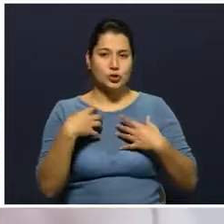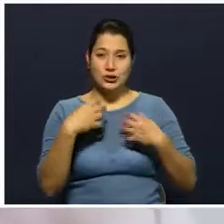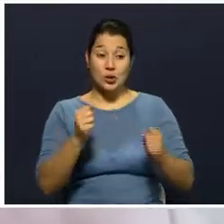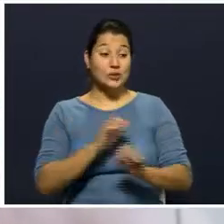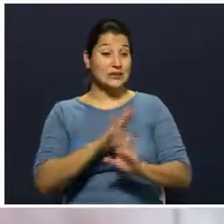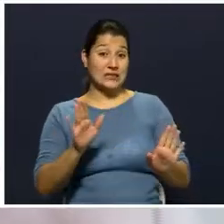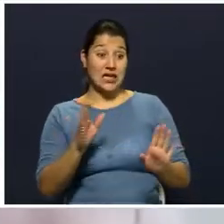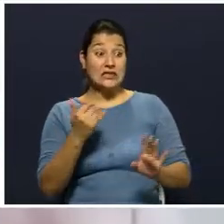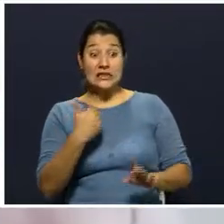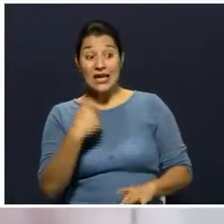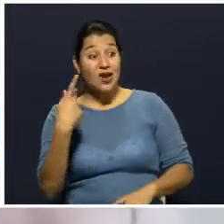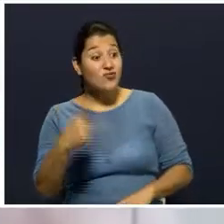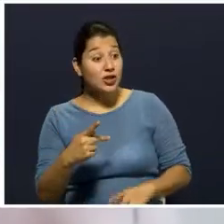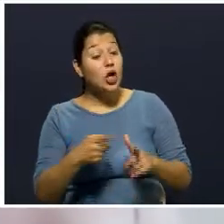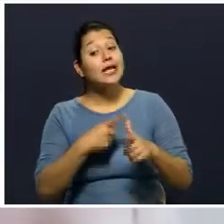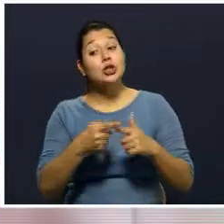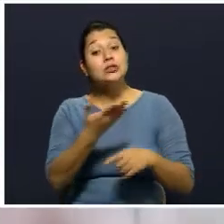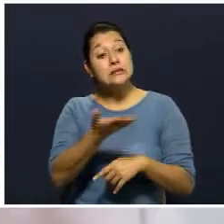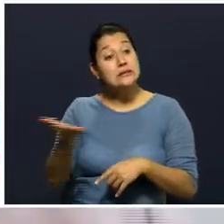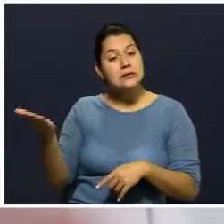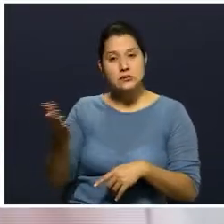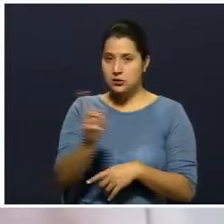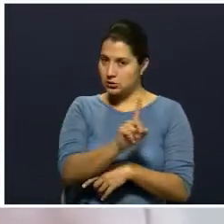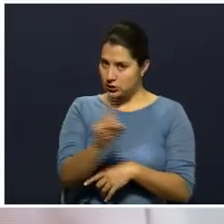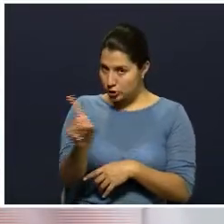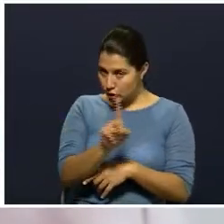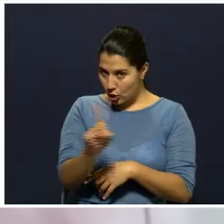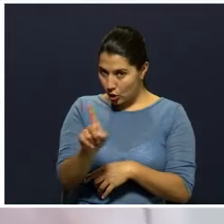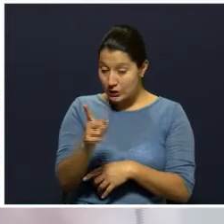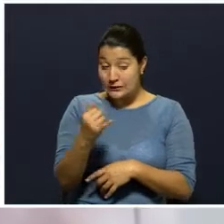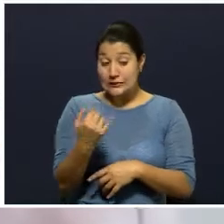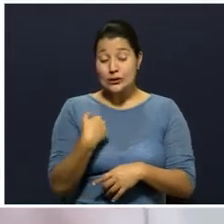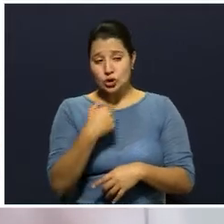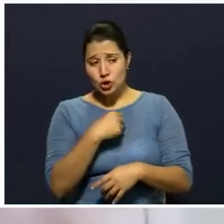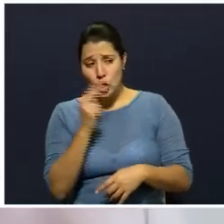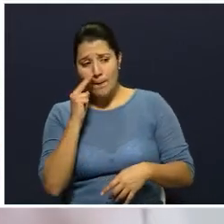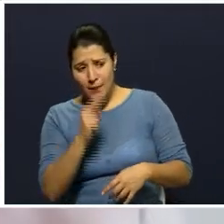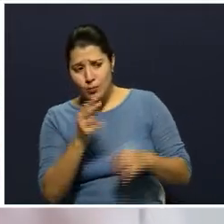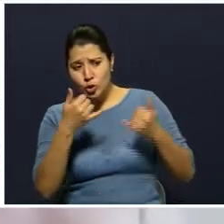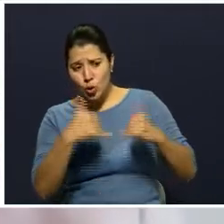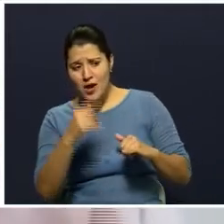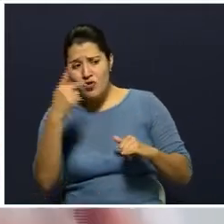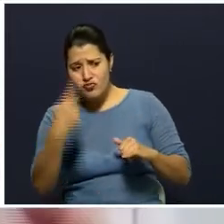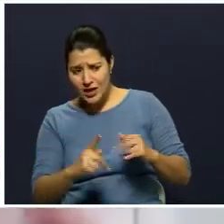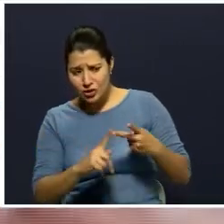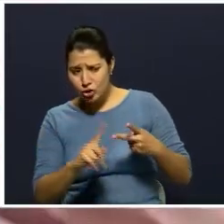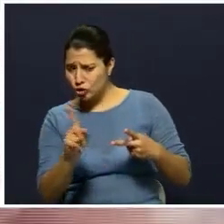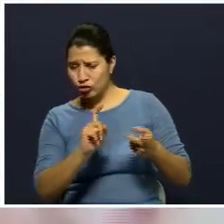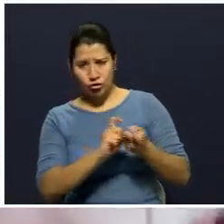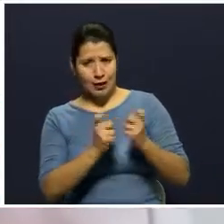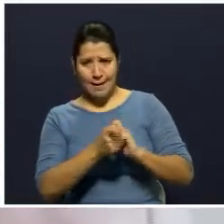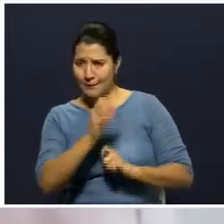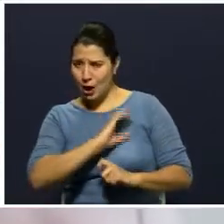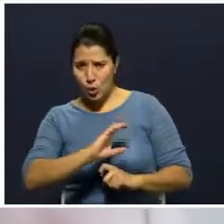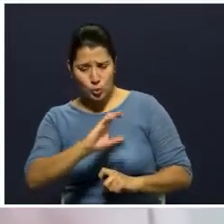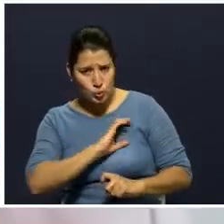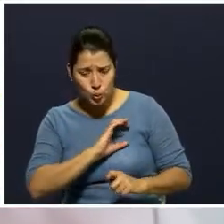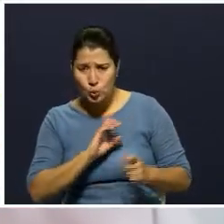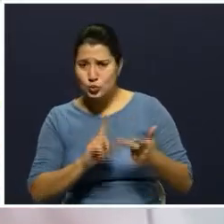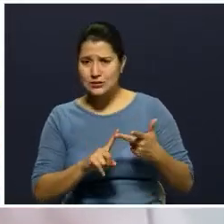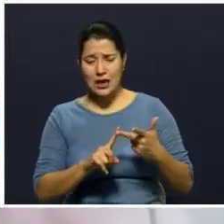ejemplo, ese caso que usted puso como ejemplo, si esa persona no ha mostrado un cambio en sus conductas que nos permita con cierto